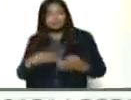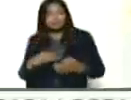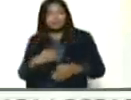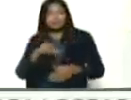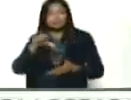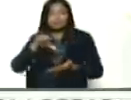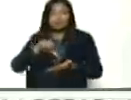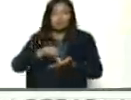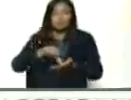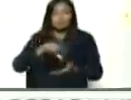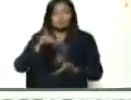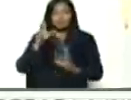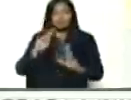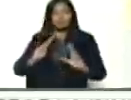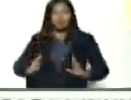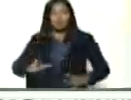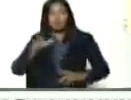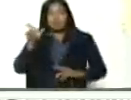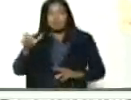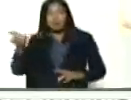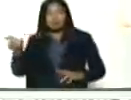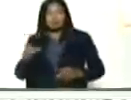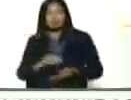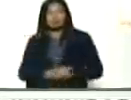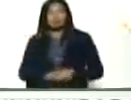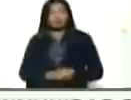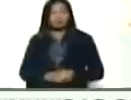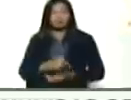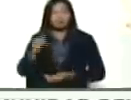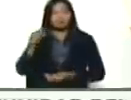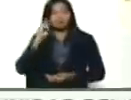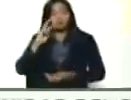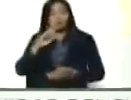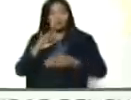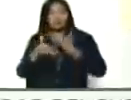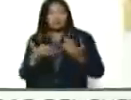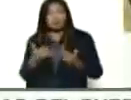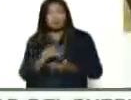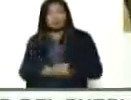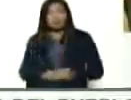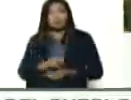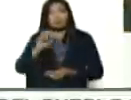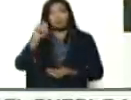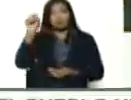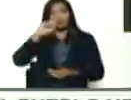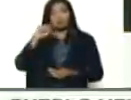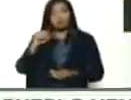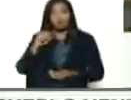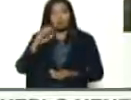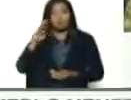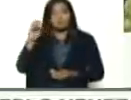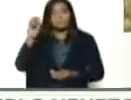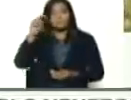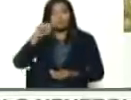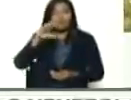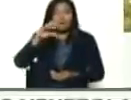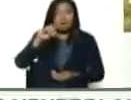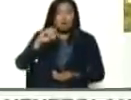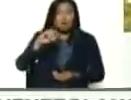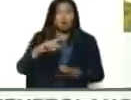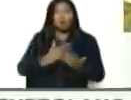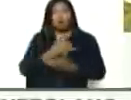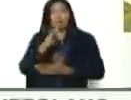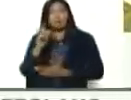aquí seguimos forest reforestando aquí vemos por ejemplo el rojo blanco un árbol hermosísimo el árbol